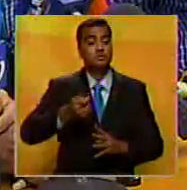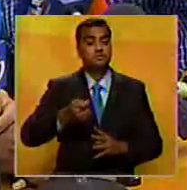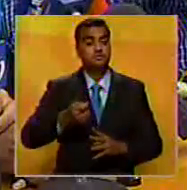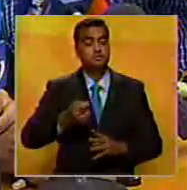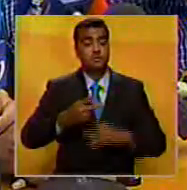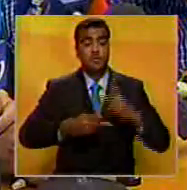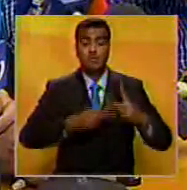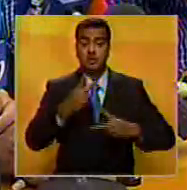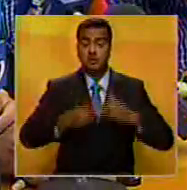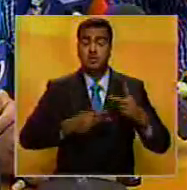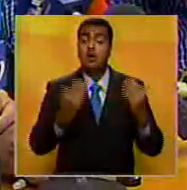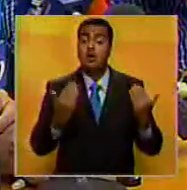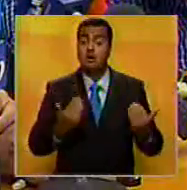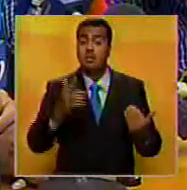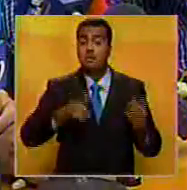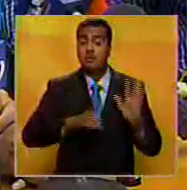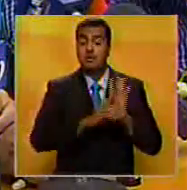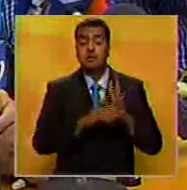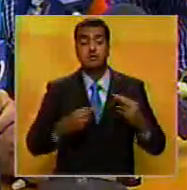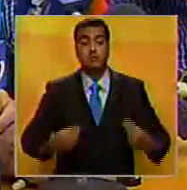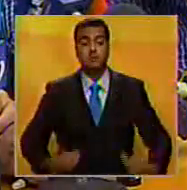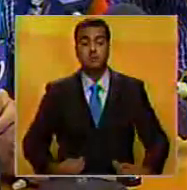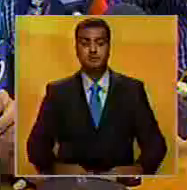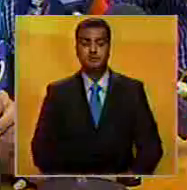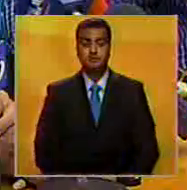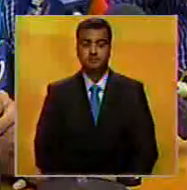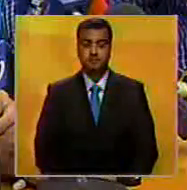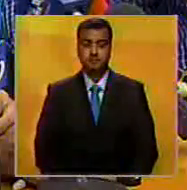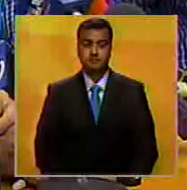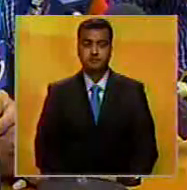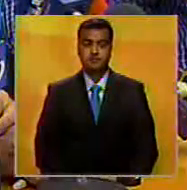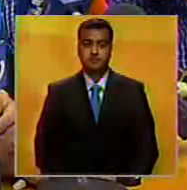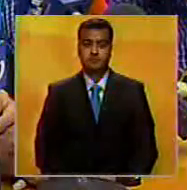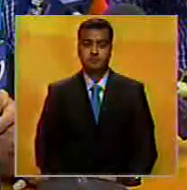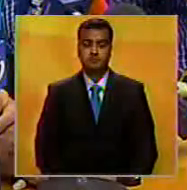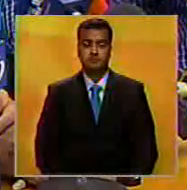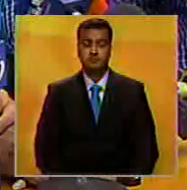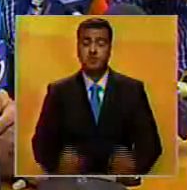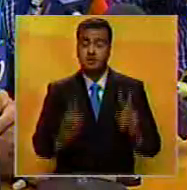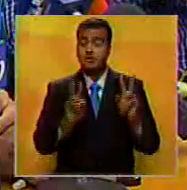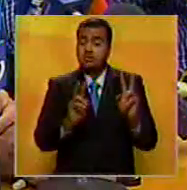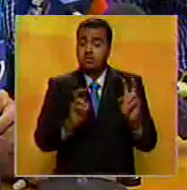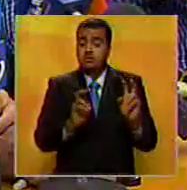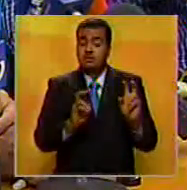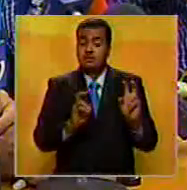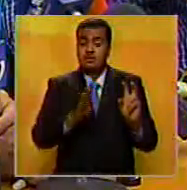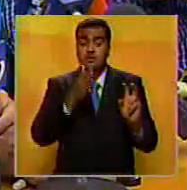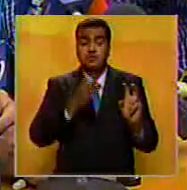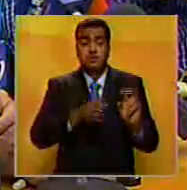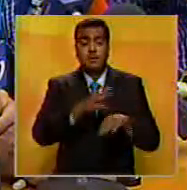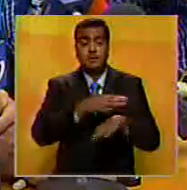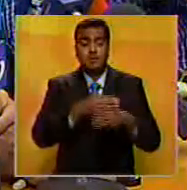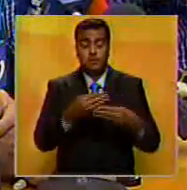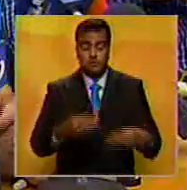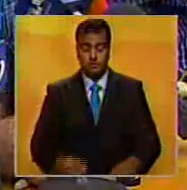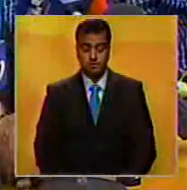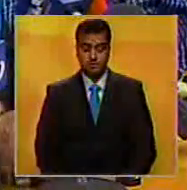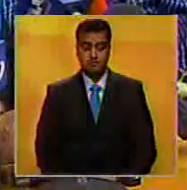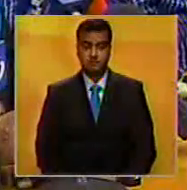índole política, sino ahora también desconocer las mismas solicitudes que formula el titular directo de la acción penal, que es el Ministerio